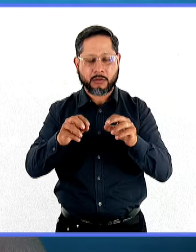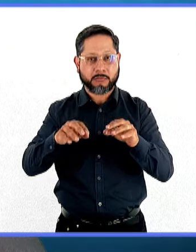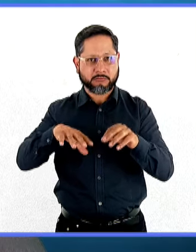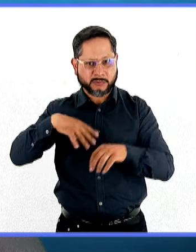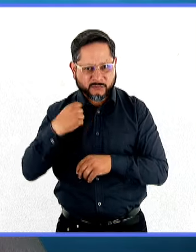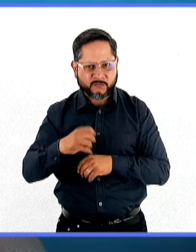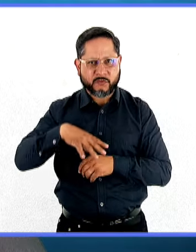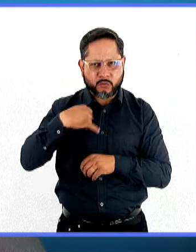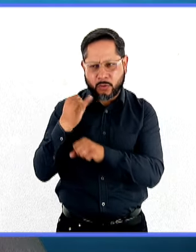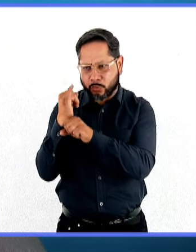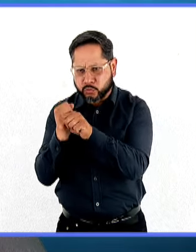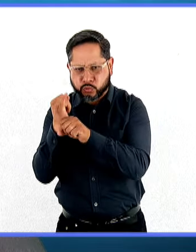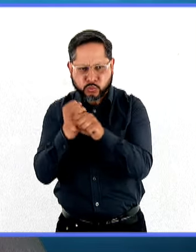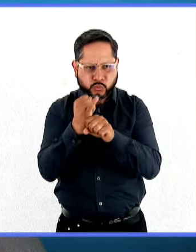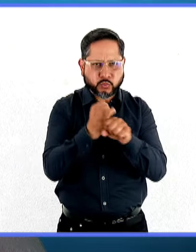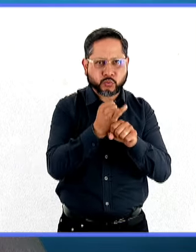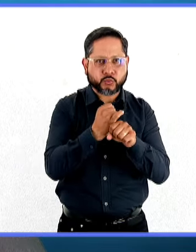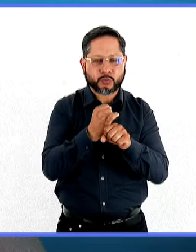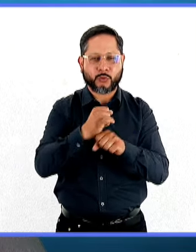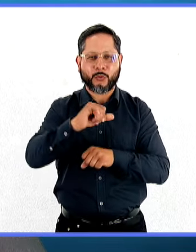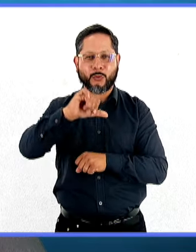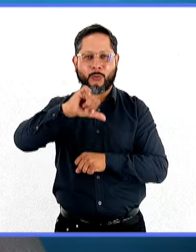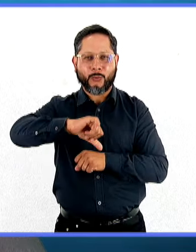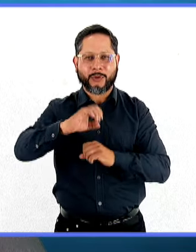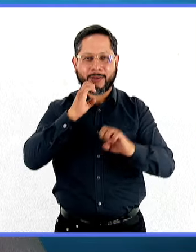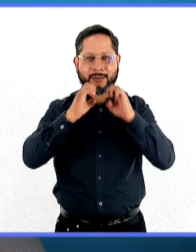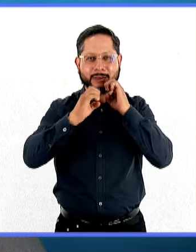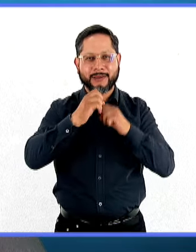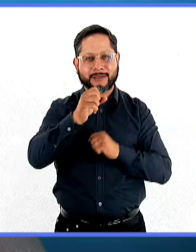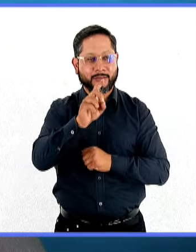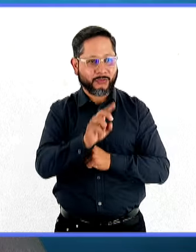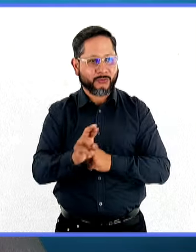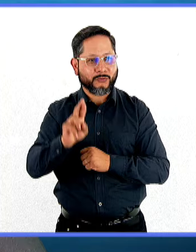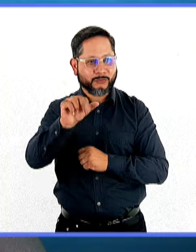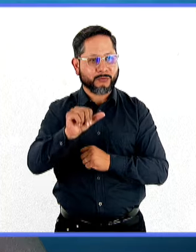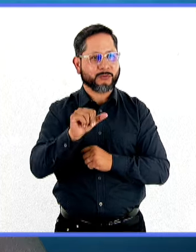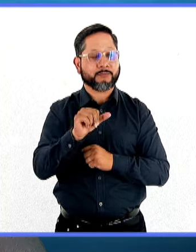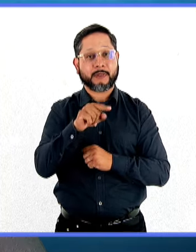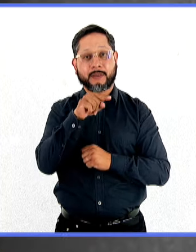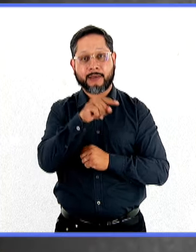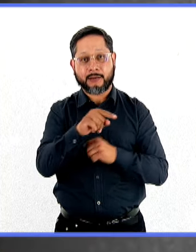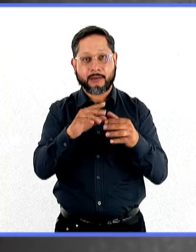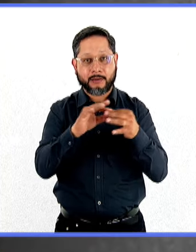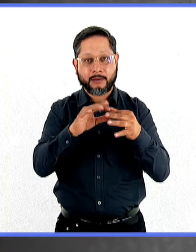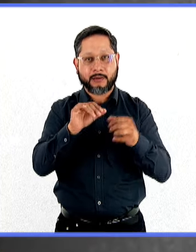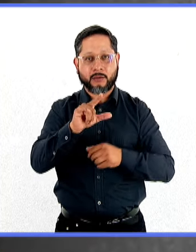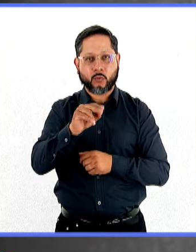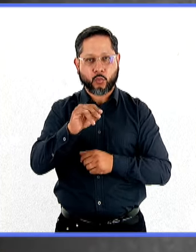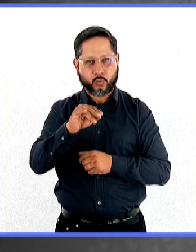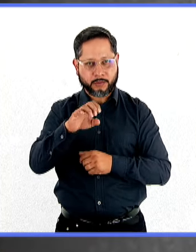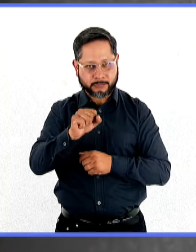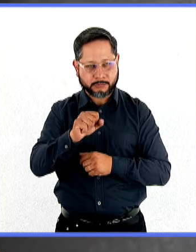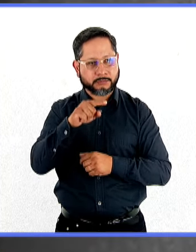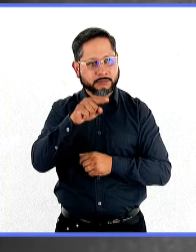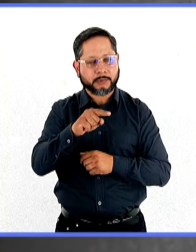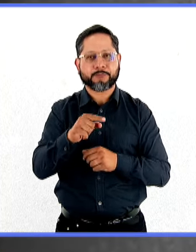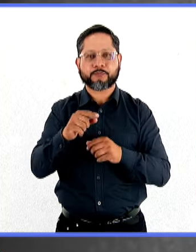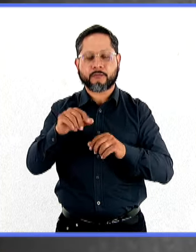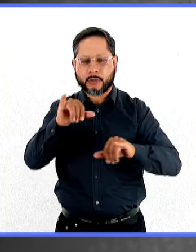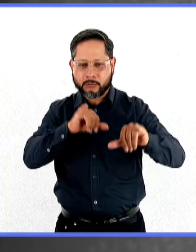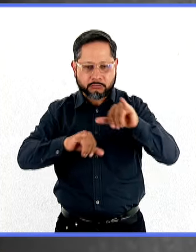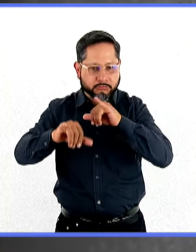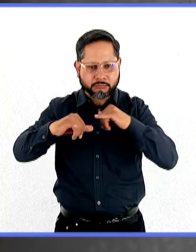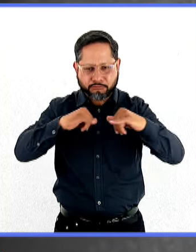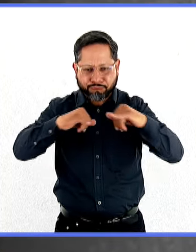realizan investigadores universitarios saludamos esta tarde a la doctora Lilia de ordes manso delgado que pertenece al laboratorio de análisis